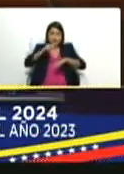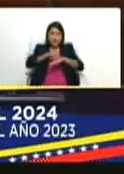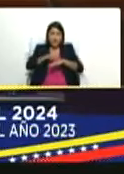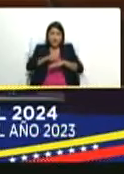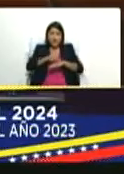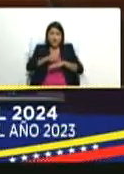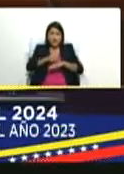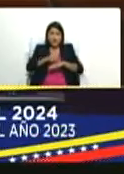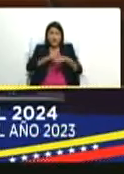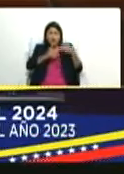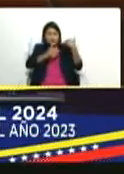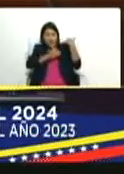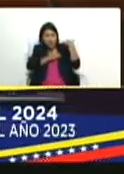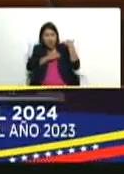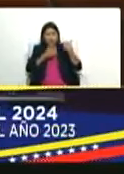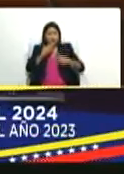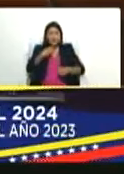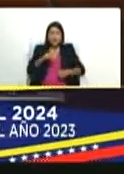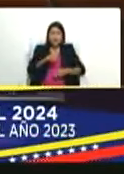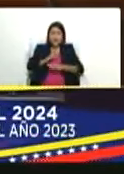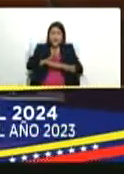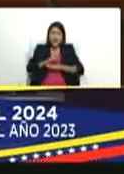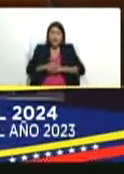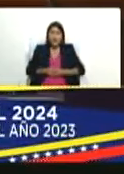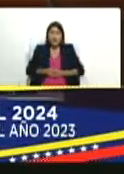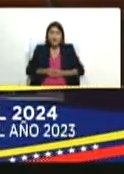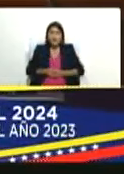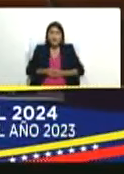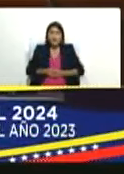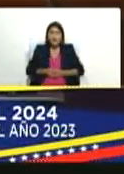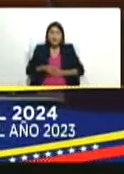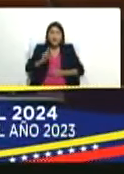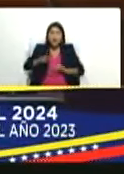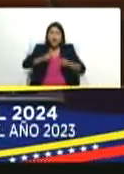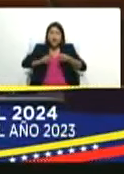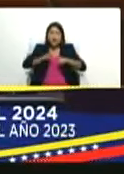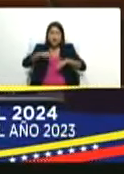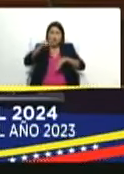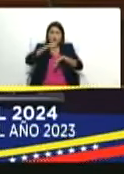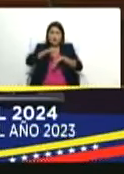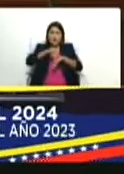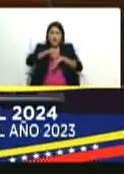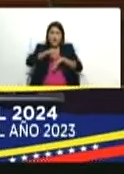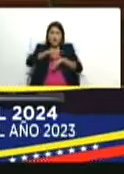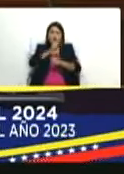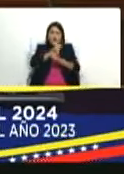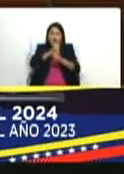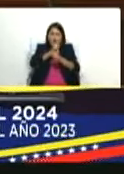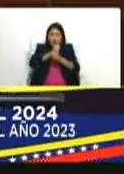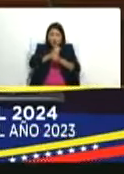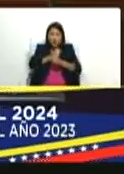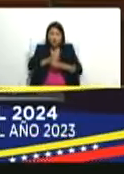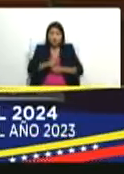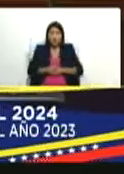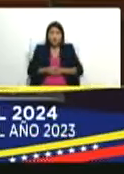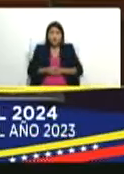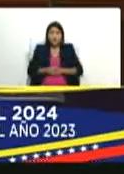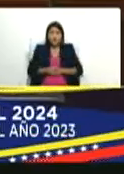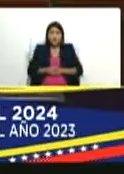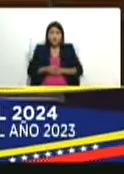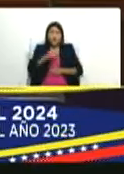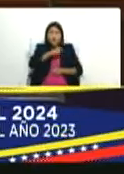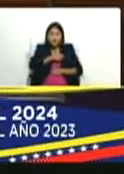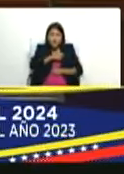Penal de Responsabilidad del Adolescente, la Coordinación Nacional para la Jurisdicción Laboral, la Coordinación Nacional de la Jurisdicción